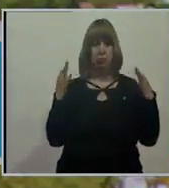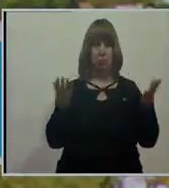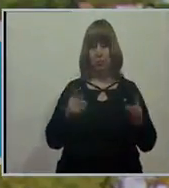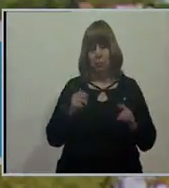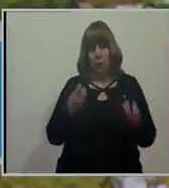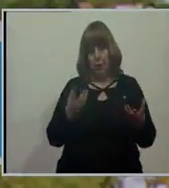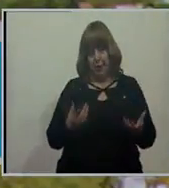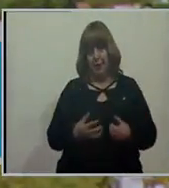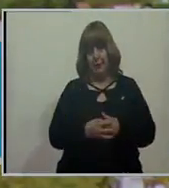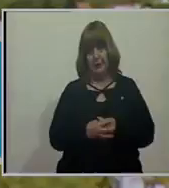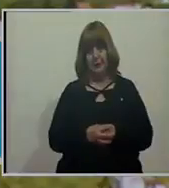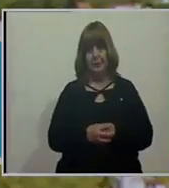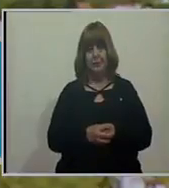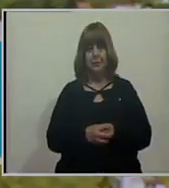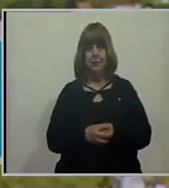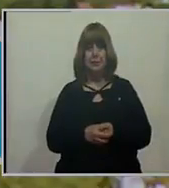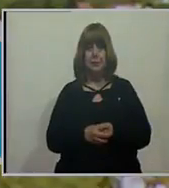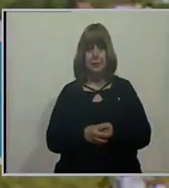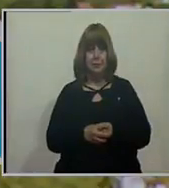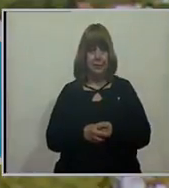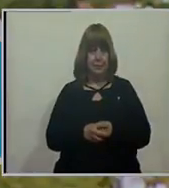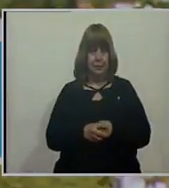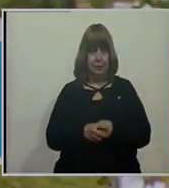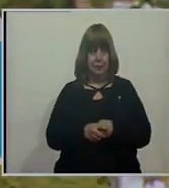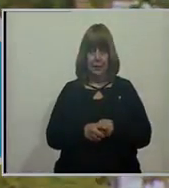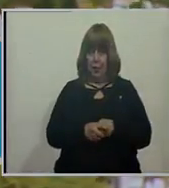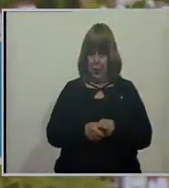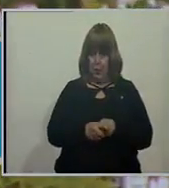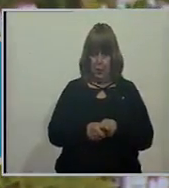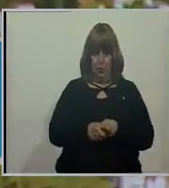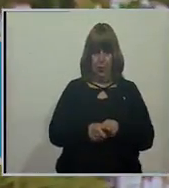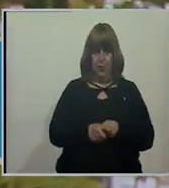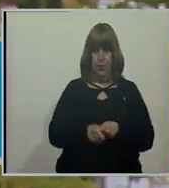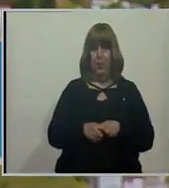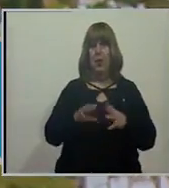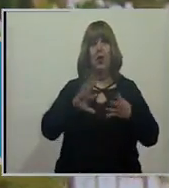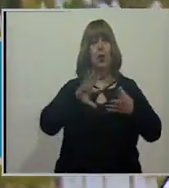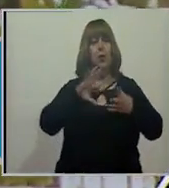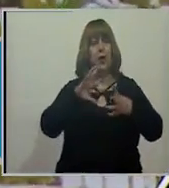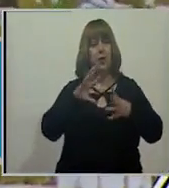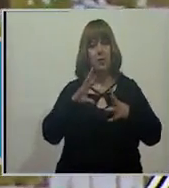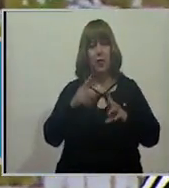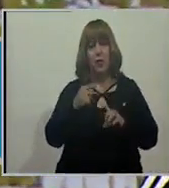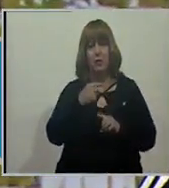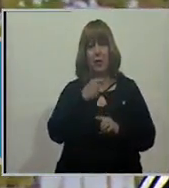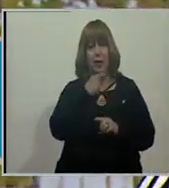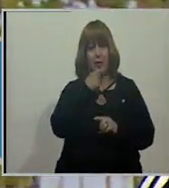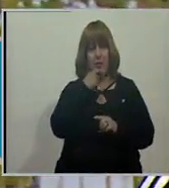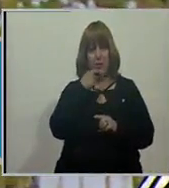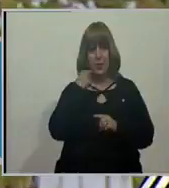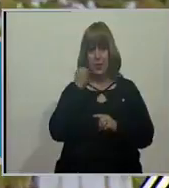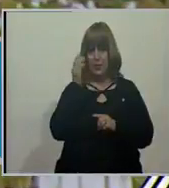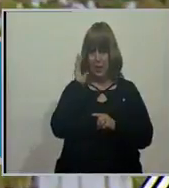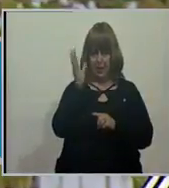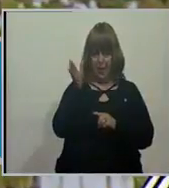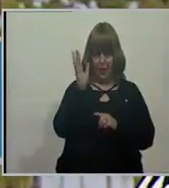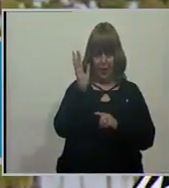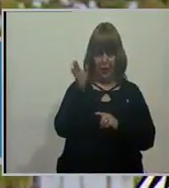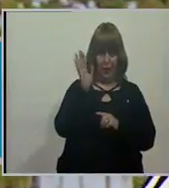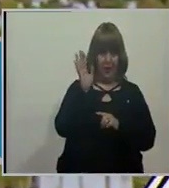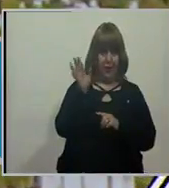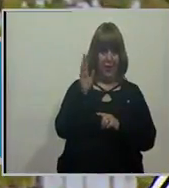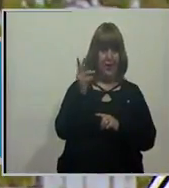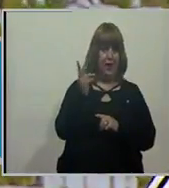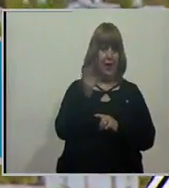alguna duda, Ricardo? No, me quedó en claro. ¿Viste lo que es? Nos retaron. No, es que es una forma muy dulce, muy sweet de retarlo. Nos retaron a los